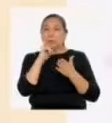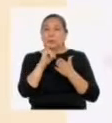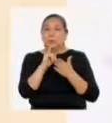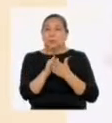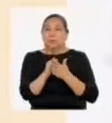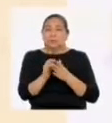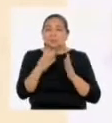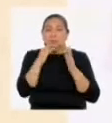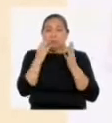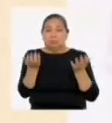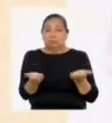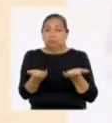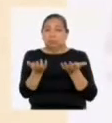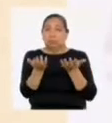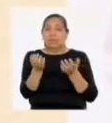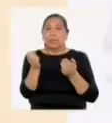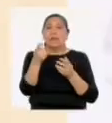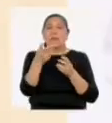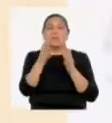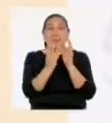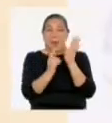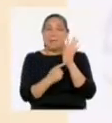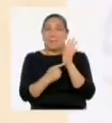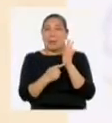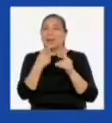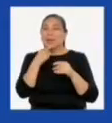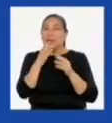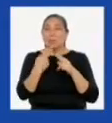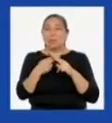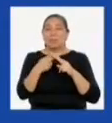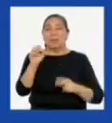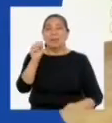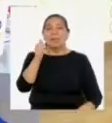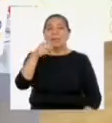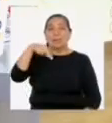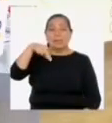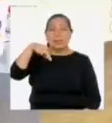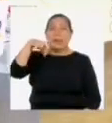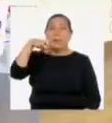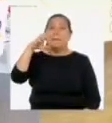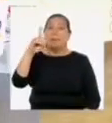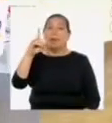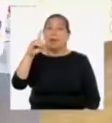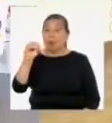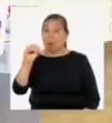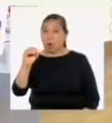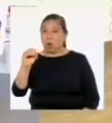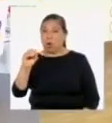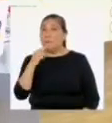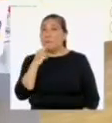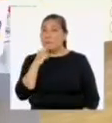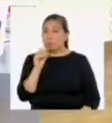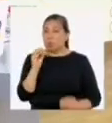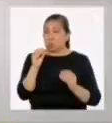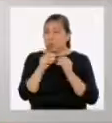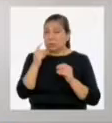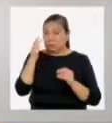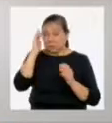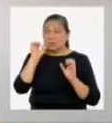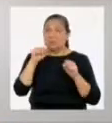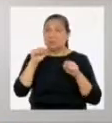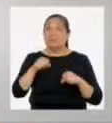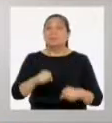curandera que alza un pedazo de San Pedro en la mano. ¿Hay alguna otra fuente que demuestre que fue